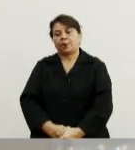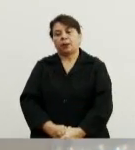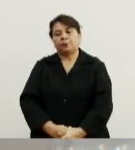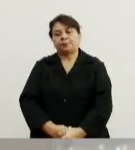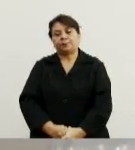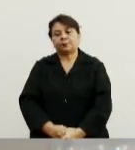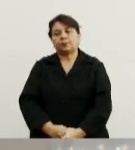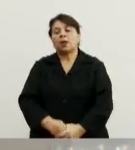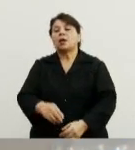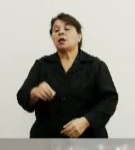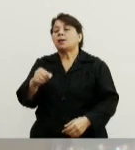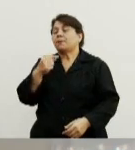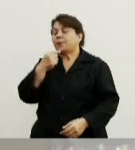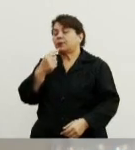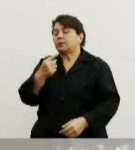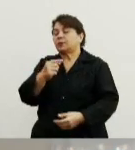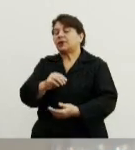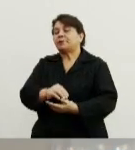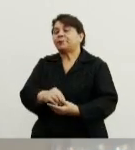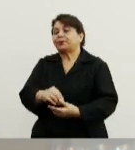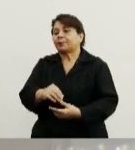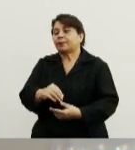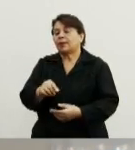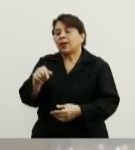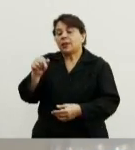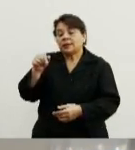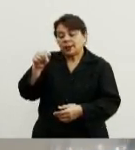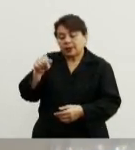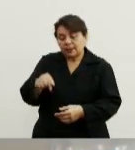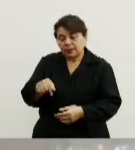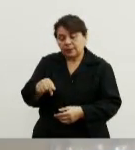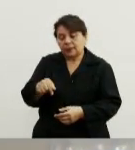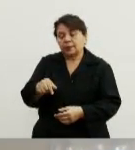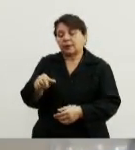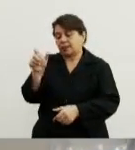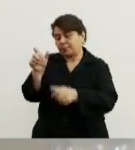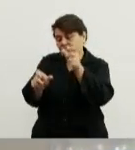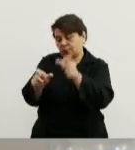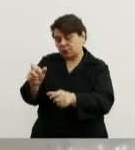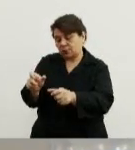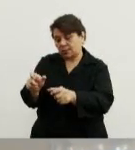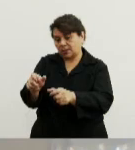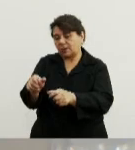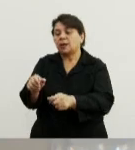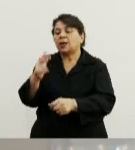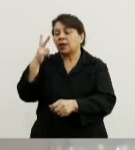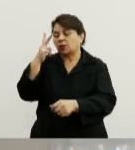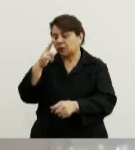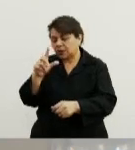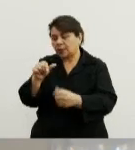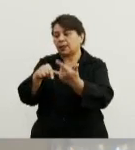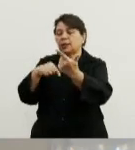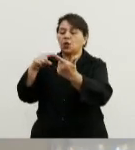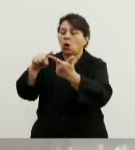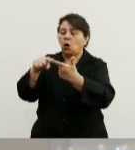áreas de radio santa lucia consulta si se continuarán aislando a las personas en hoteles cabañas etcétera o se